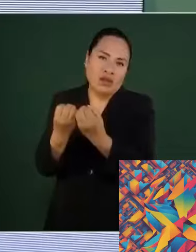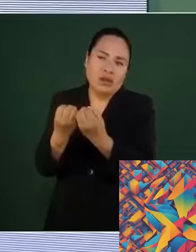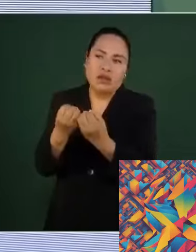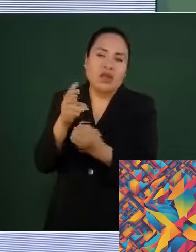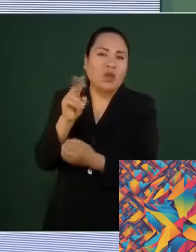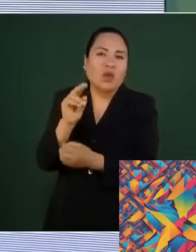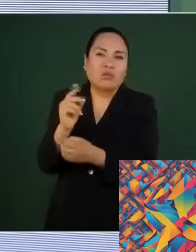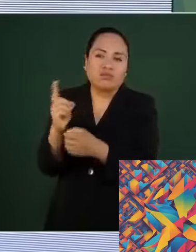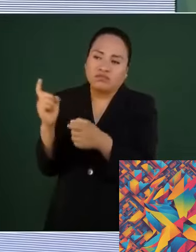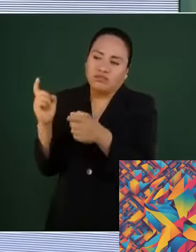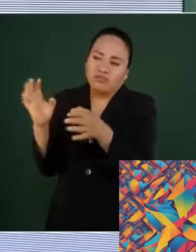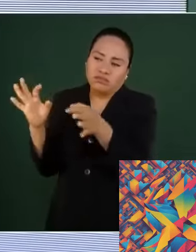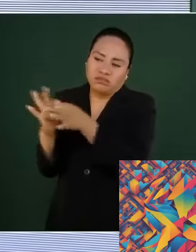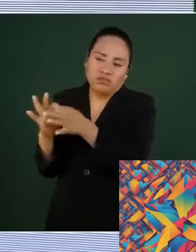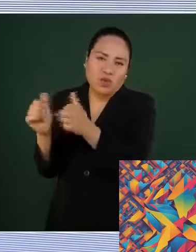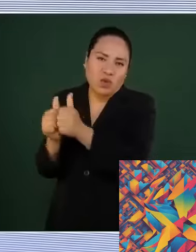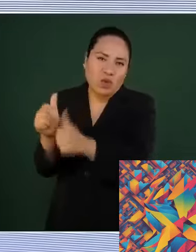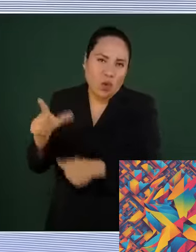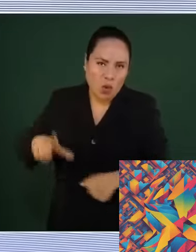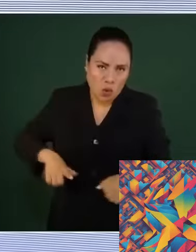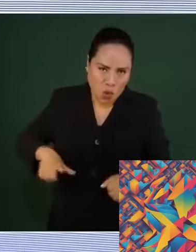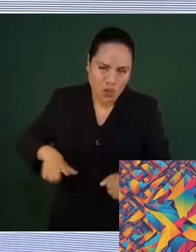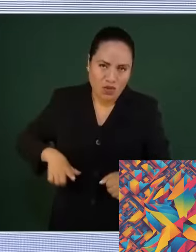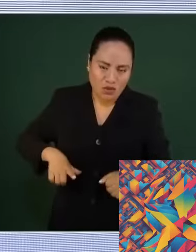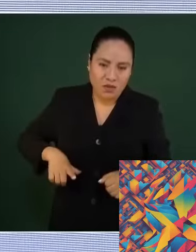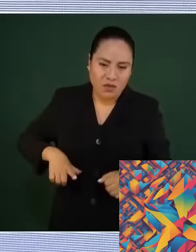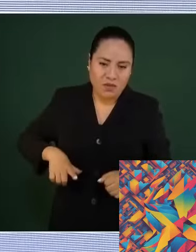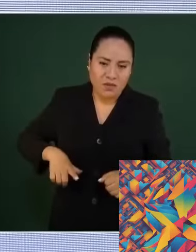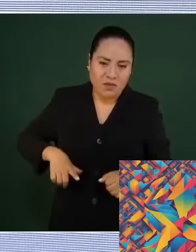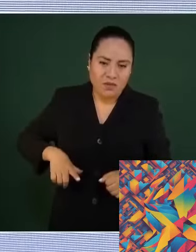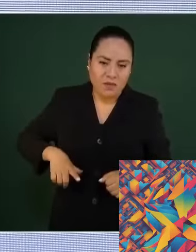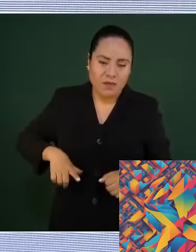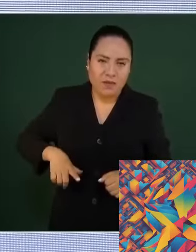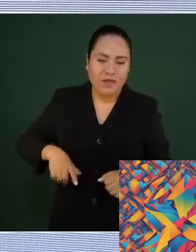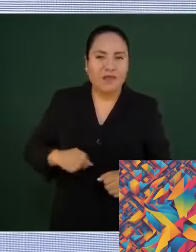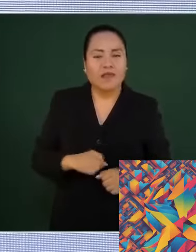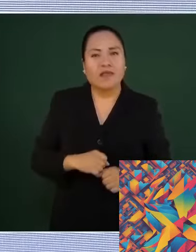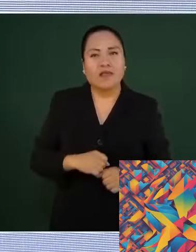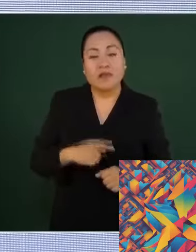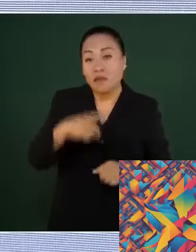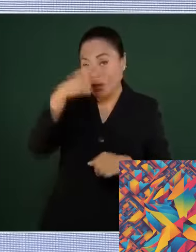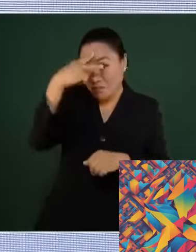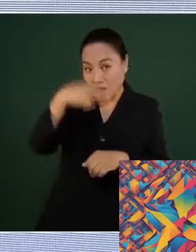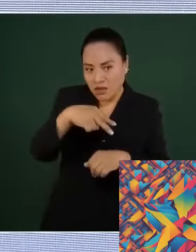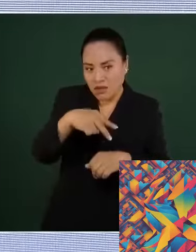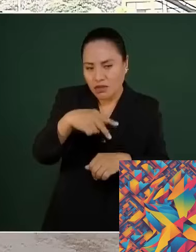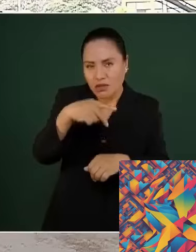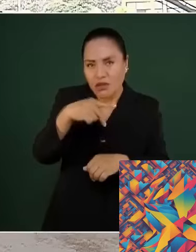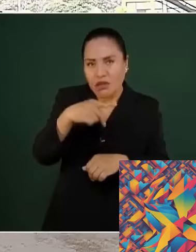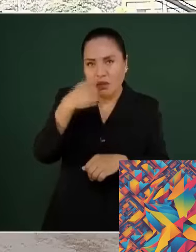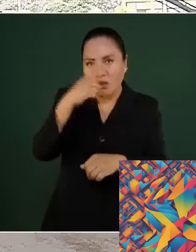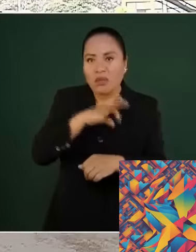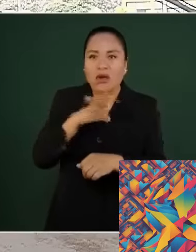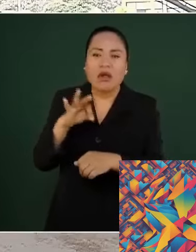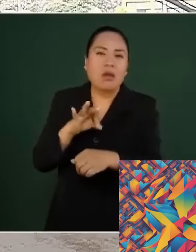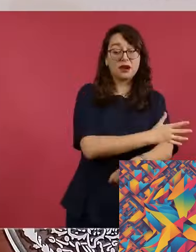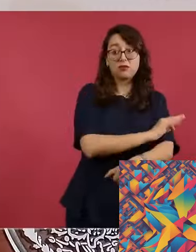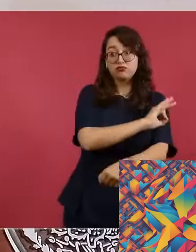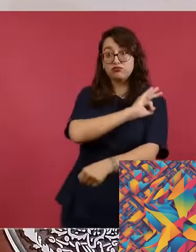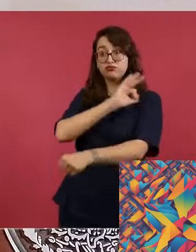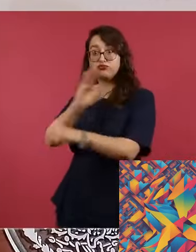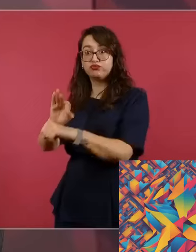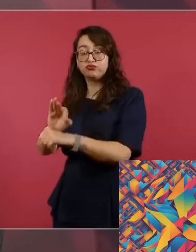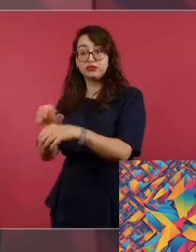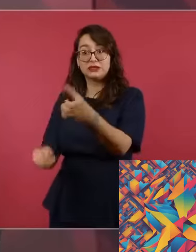ya que involucra a Gonzalo Alfonso López Beltrán, hijo del presidente de México, Andrés Manuel López Obrador. En la